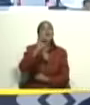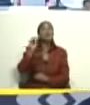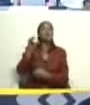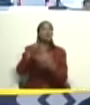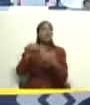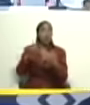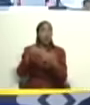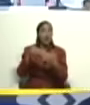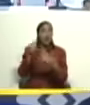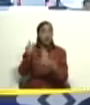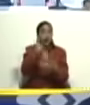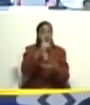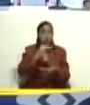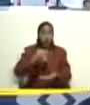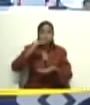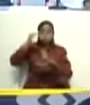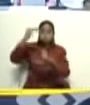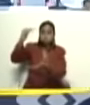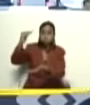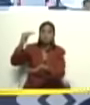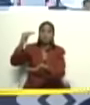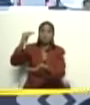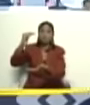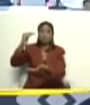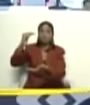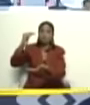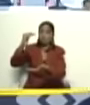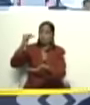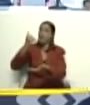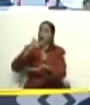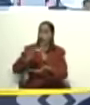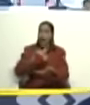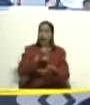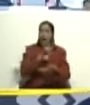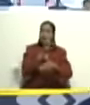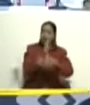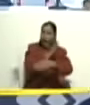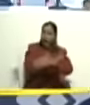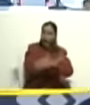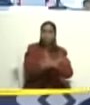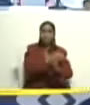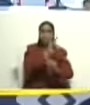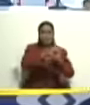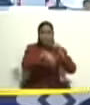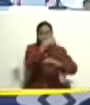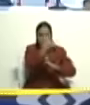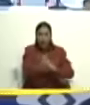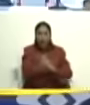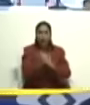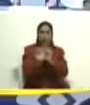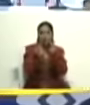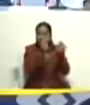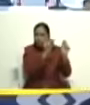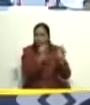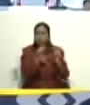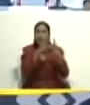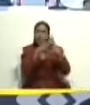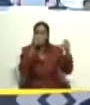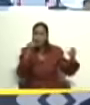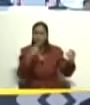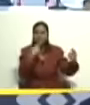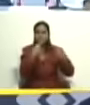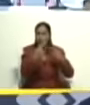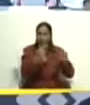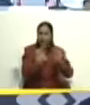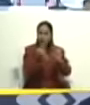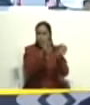diríamos. Hay un plan, hay una guía, hay una estrategia y hay un diálogo de entendimiento, hay un consenso